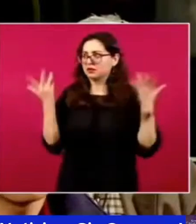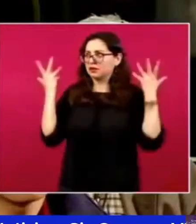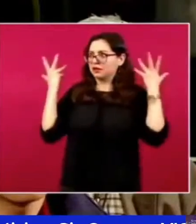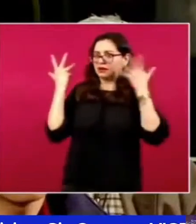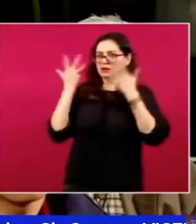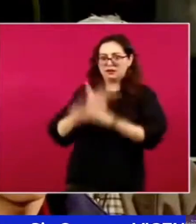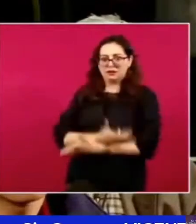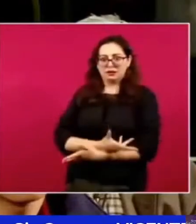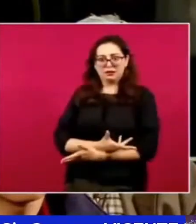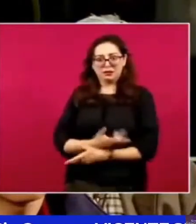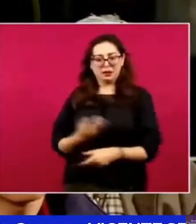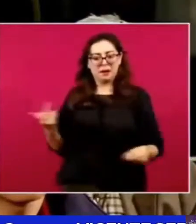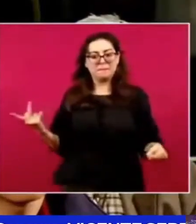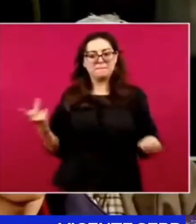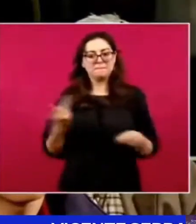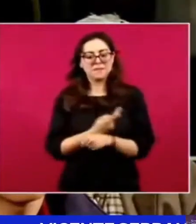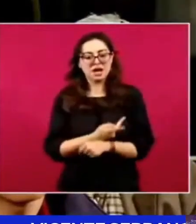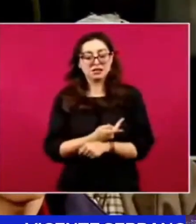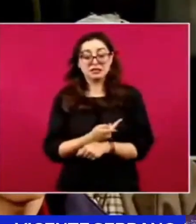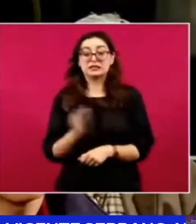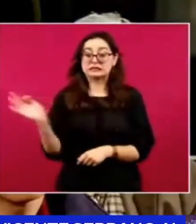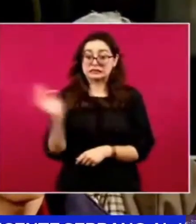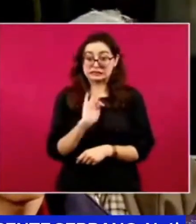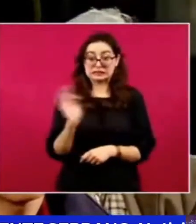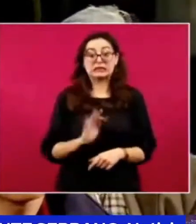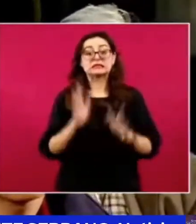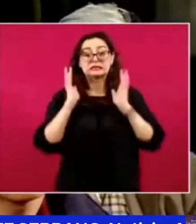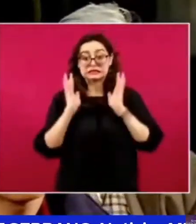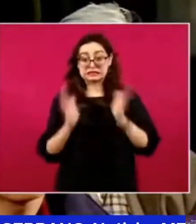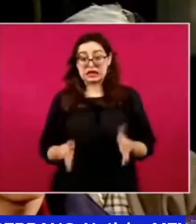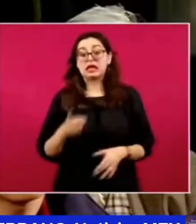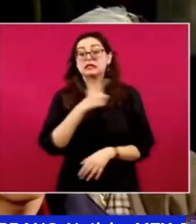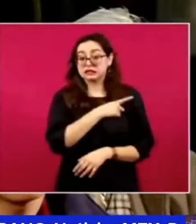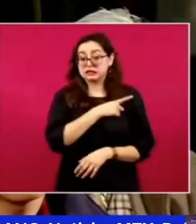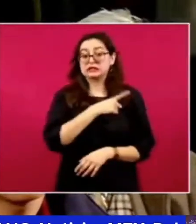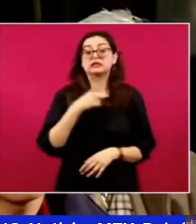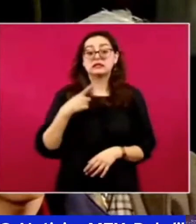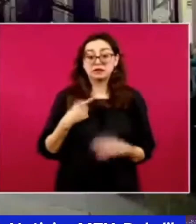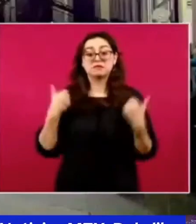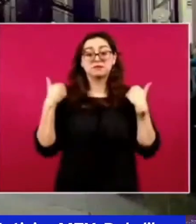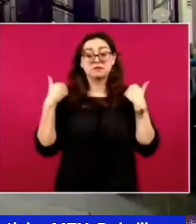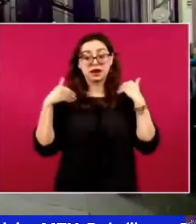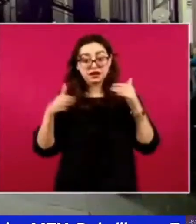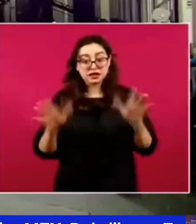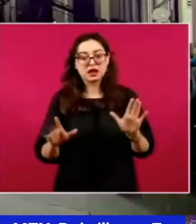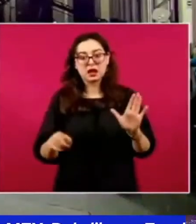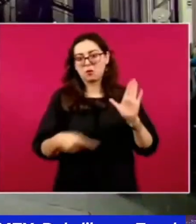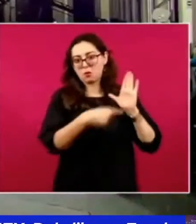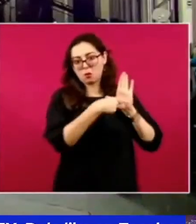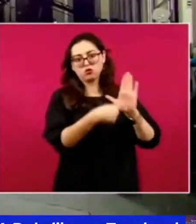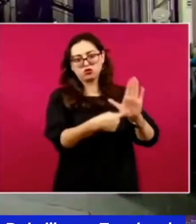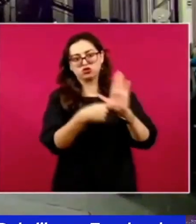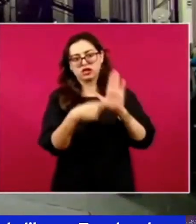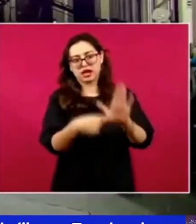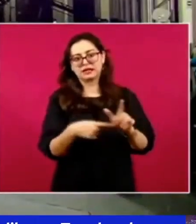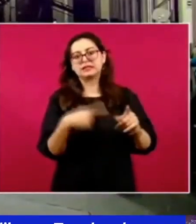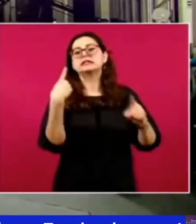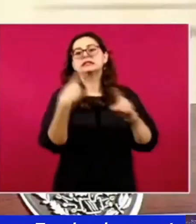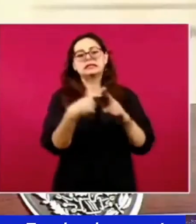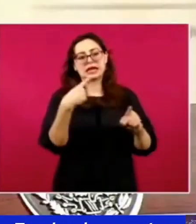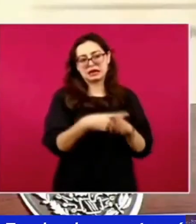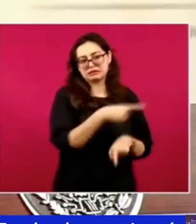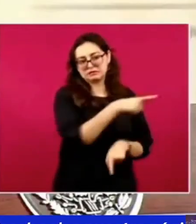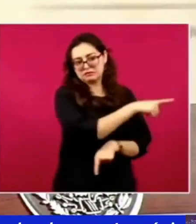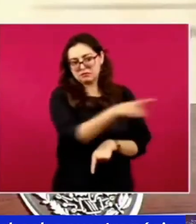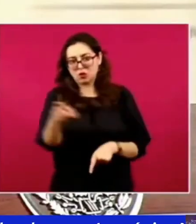si no es momento ya que desde aquí, desde esta tribuna, se dé a conocer los nombres de